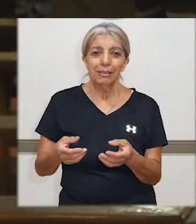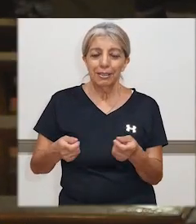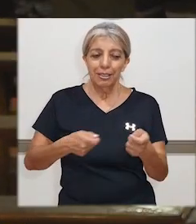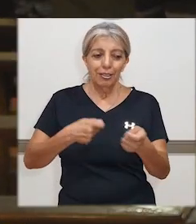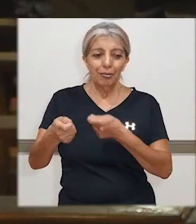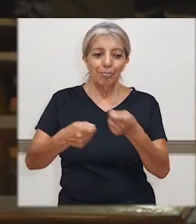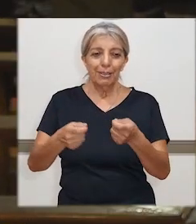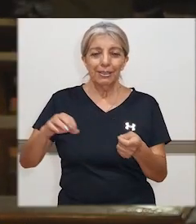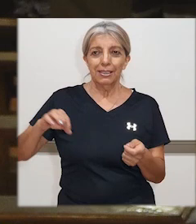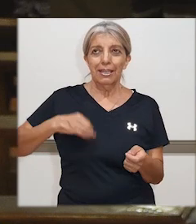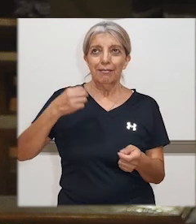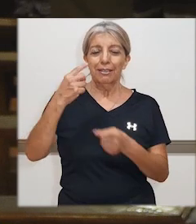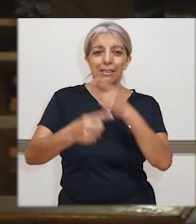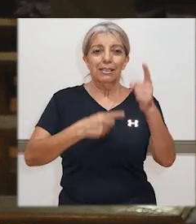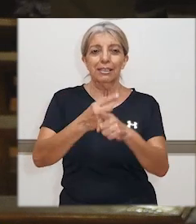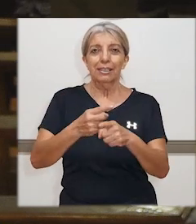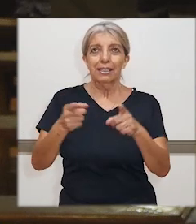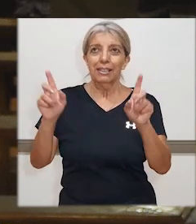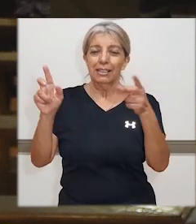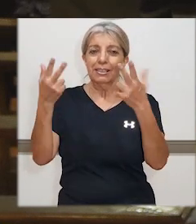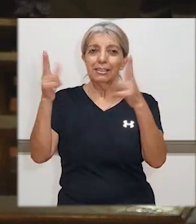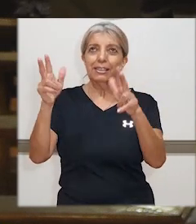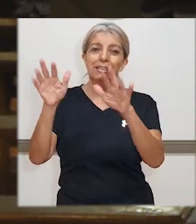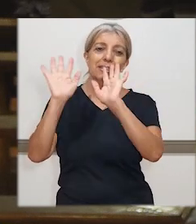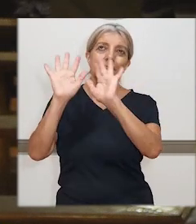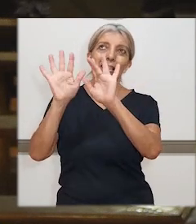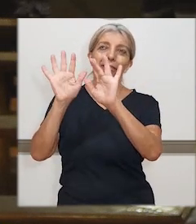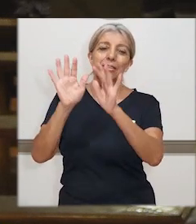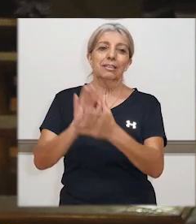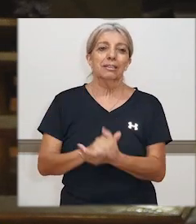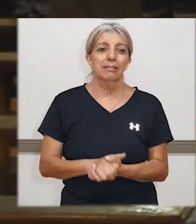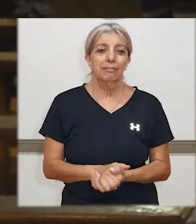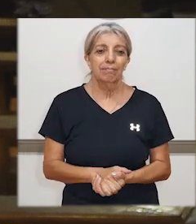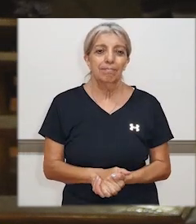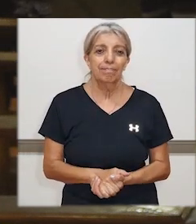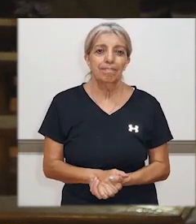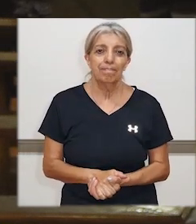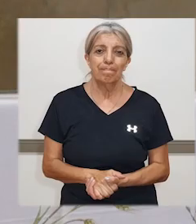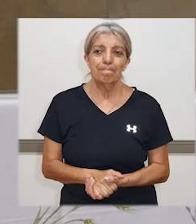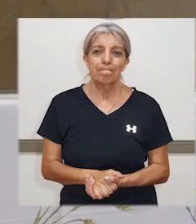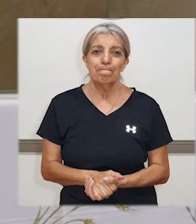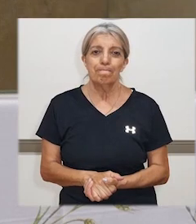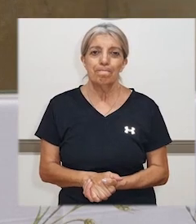Jesucristo, compartir la vida eterna y cantar tus alabanzas.